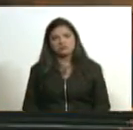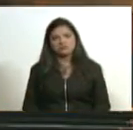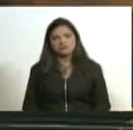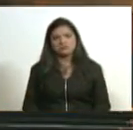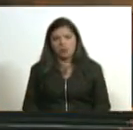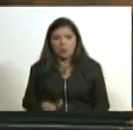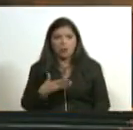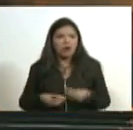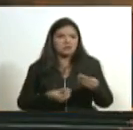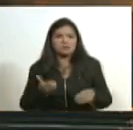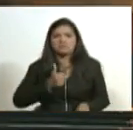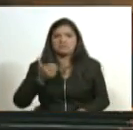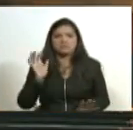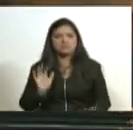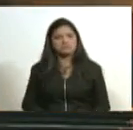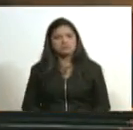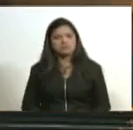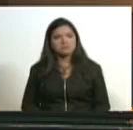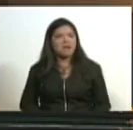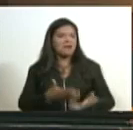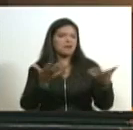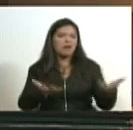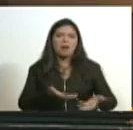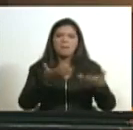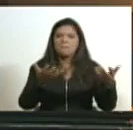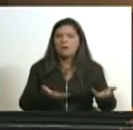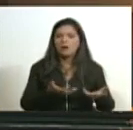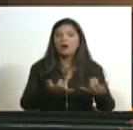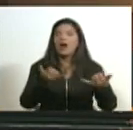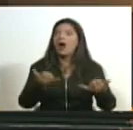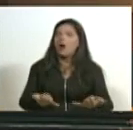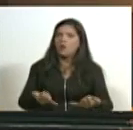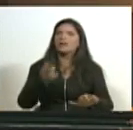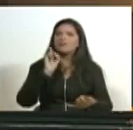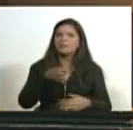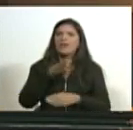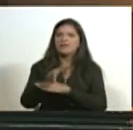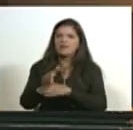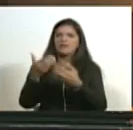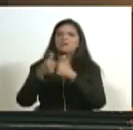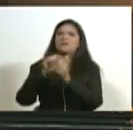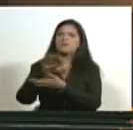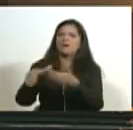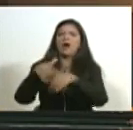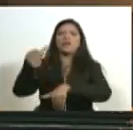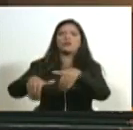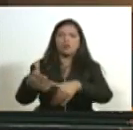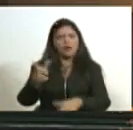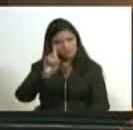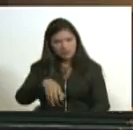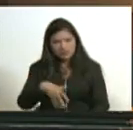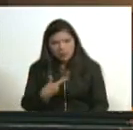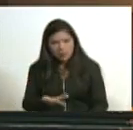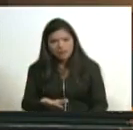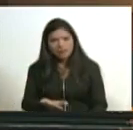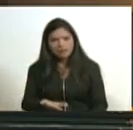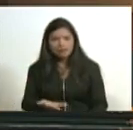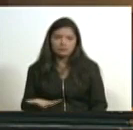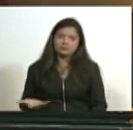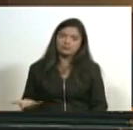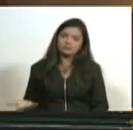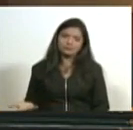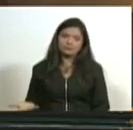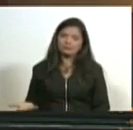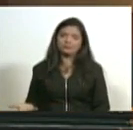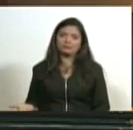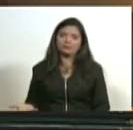pues. Quemar. Y ahora sabotear los centros electorales también se vale, ¿verdad? Le están abriendo